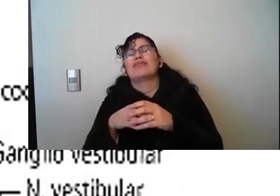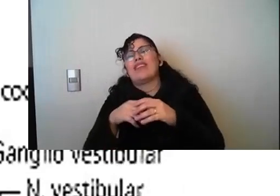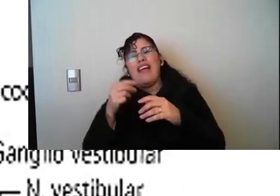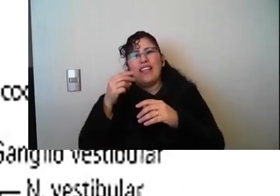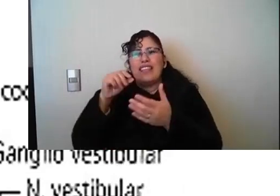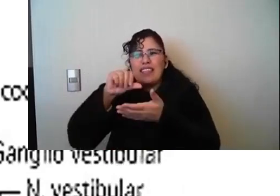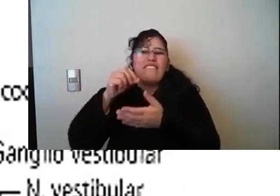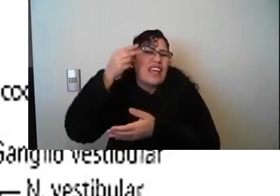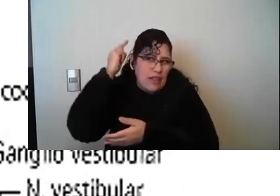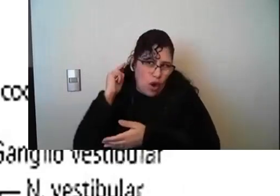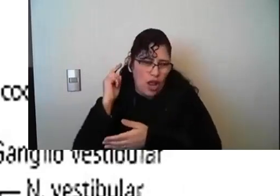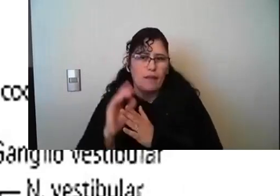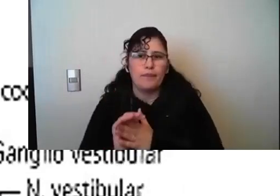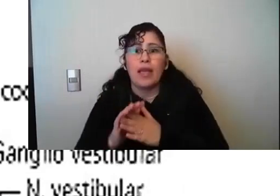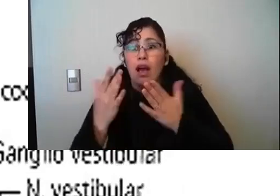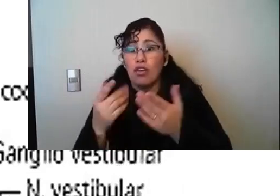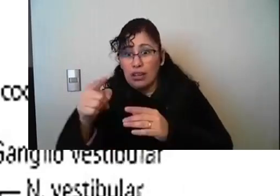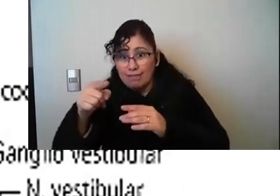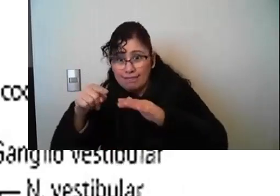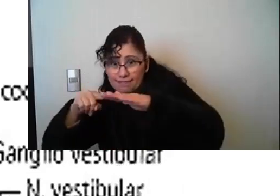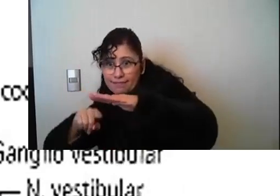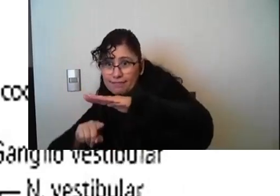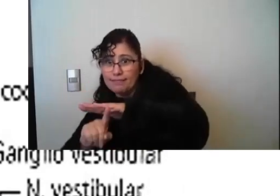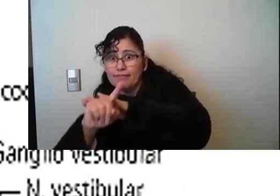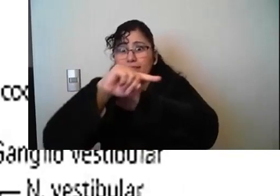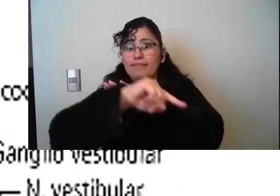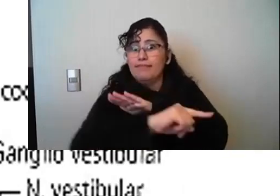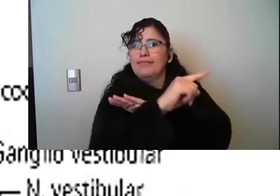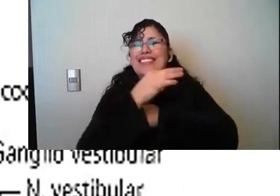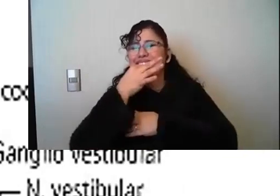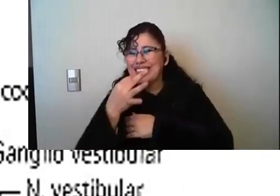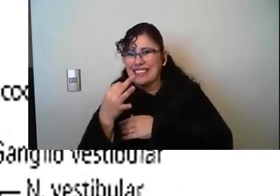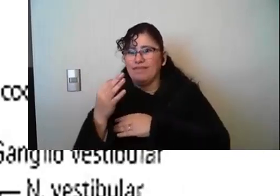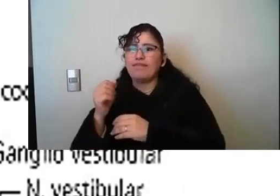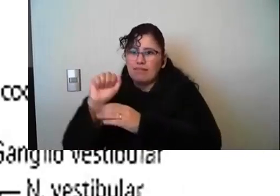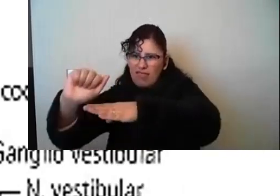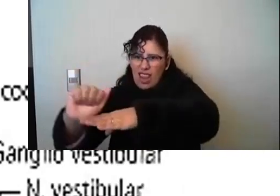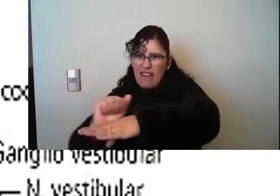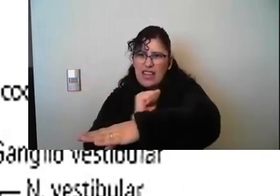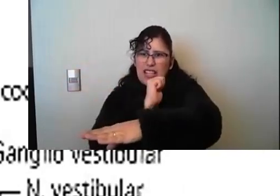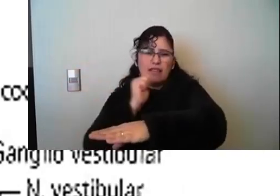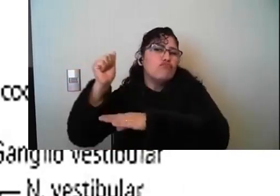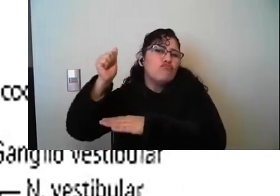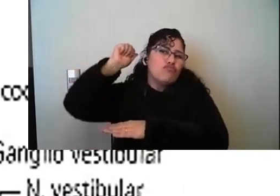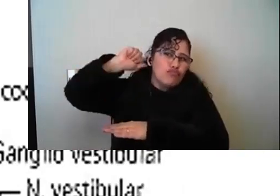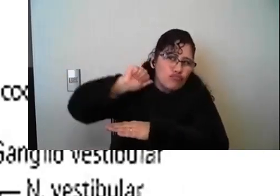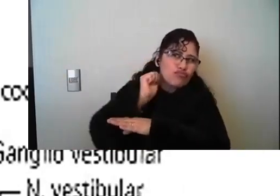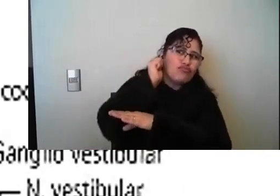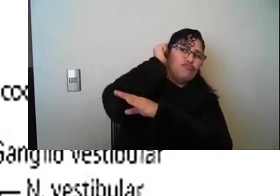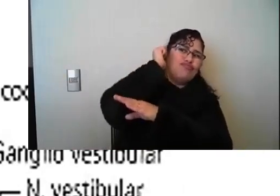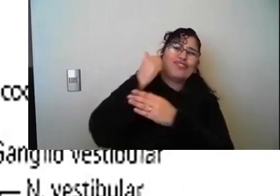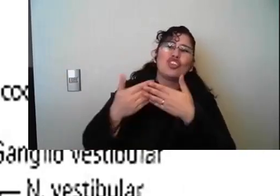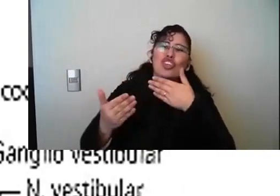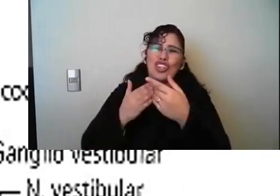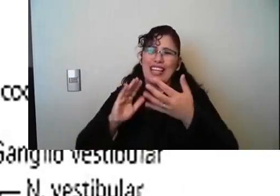la entrada, por tanto la información es aferente e ingresa desde el oído a hacer sinapsis en